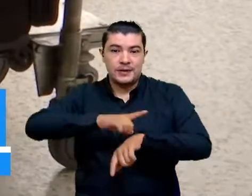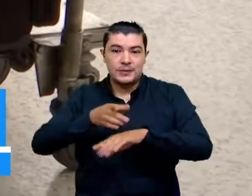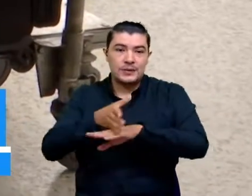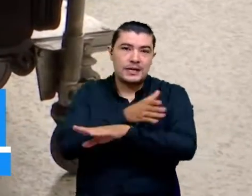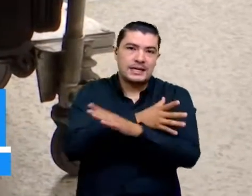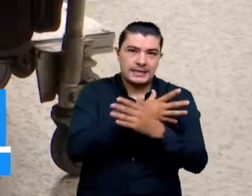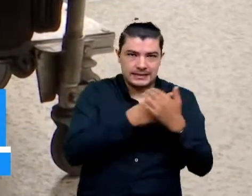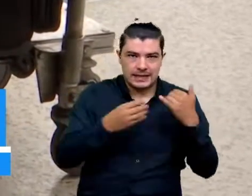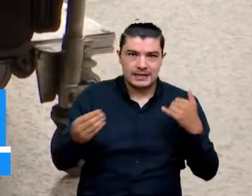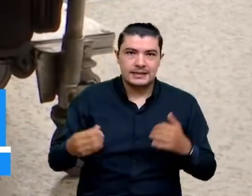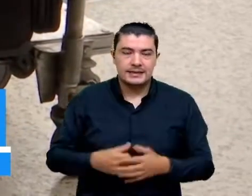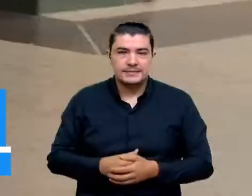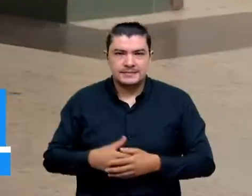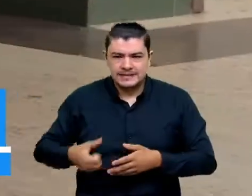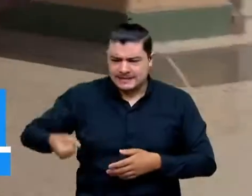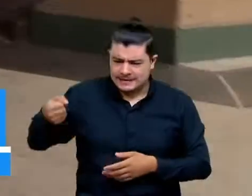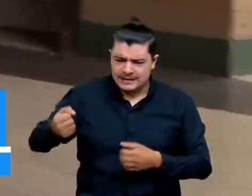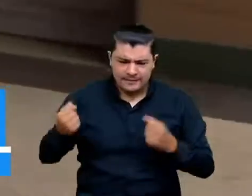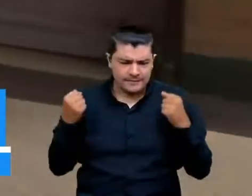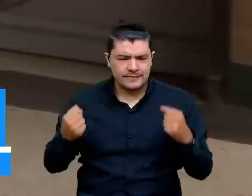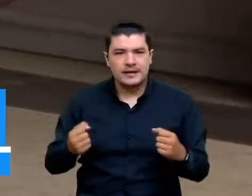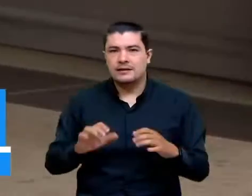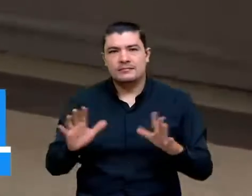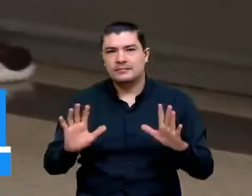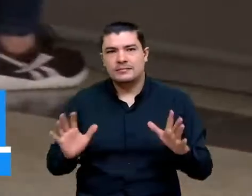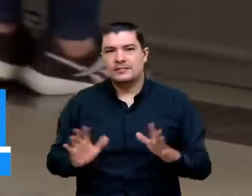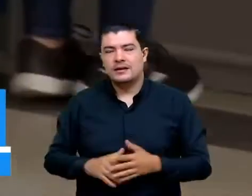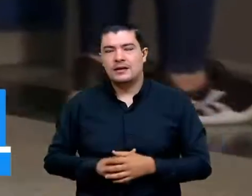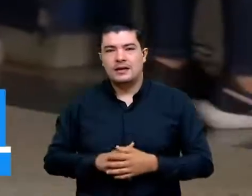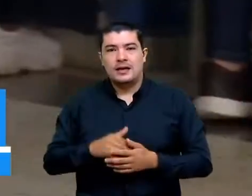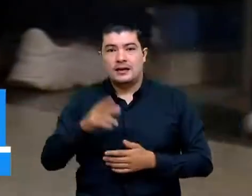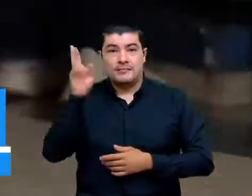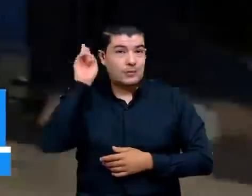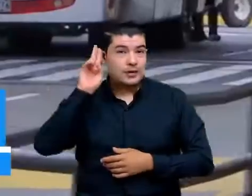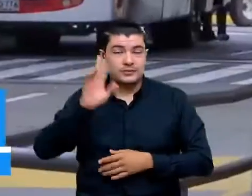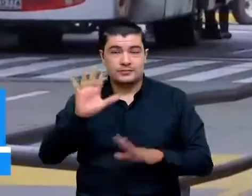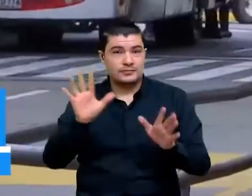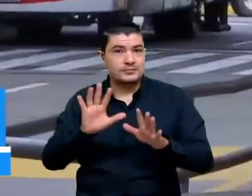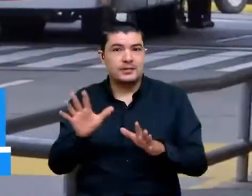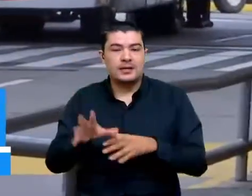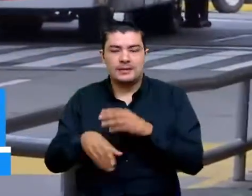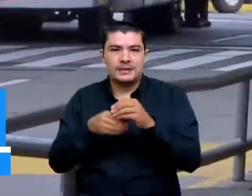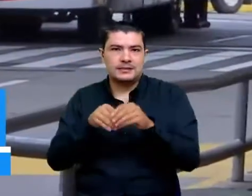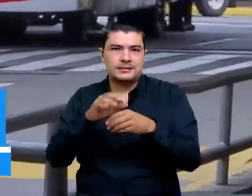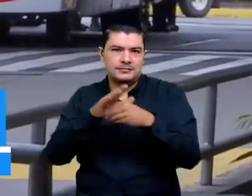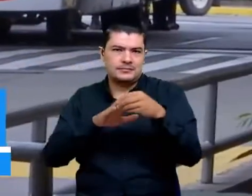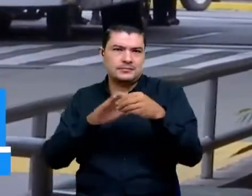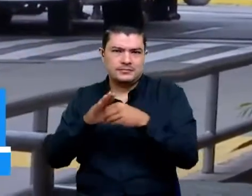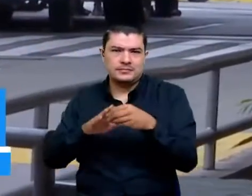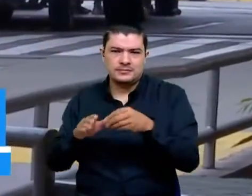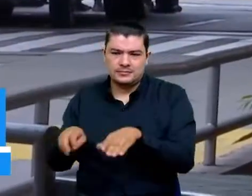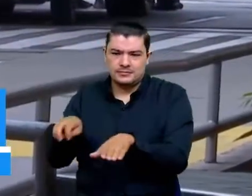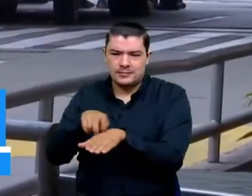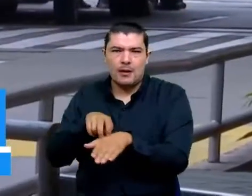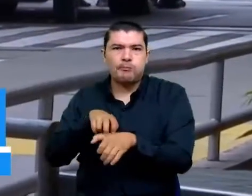no viajar en estado de embriaguez y las mascotas, transportarlas en sus